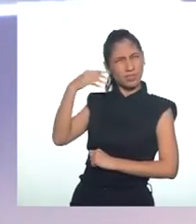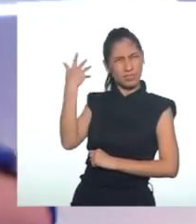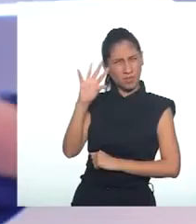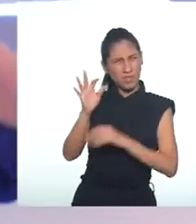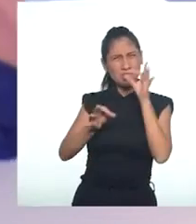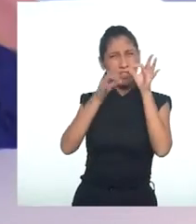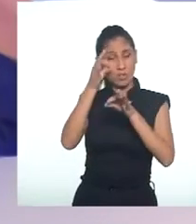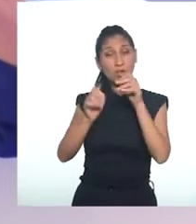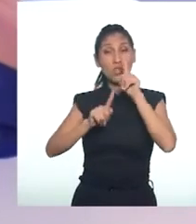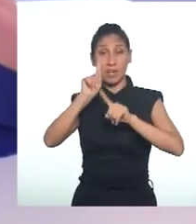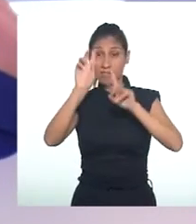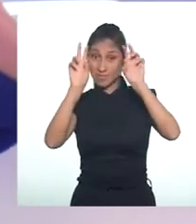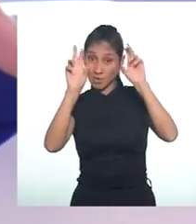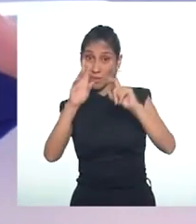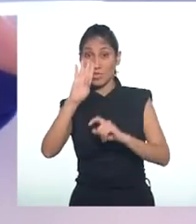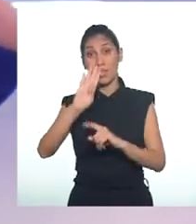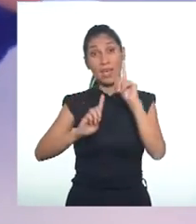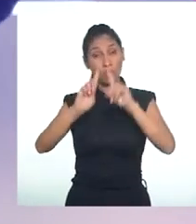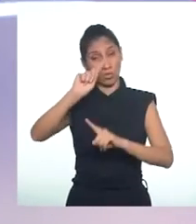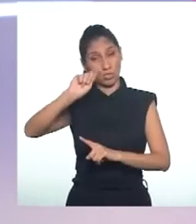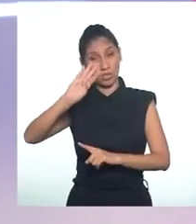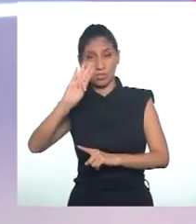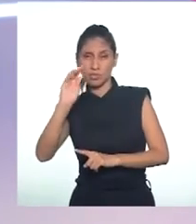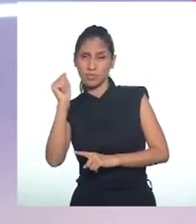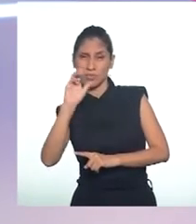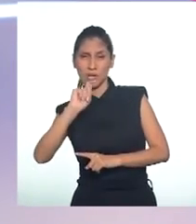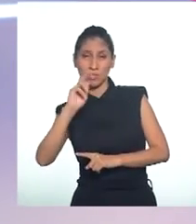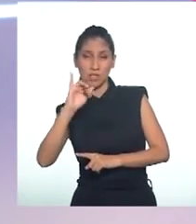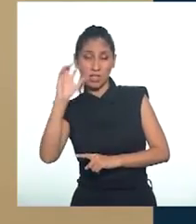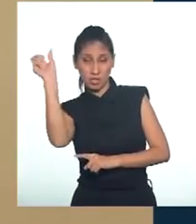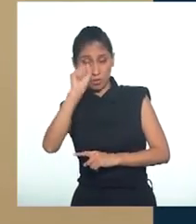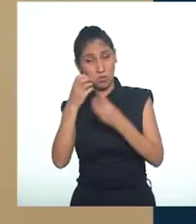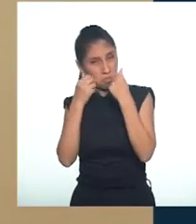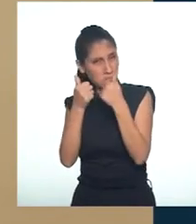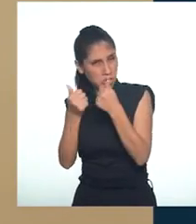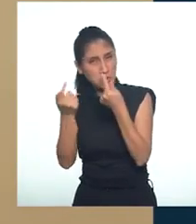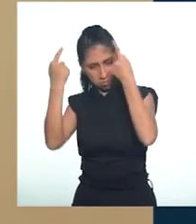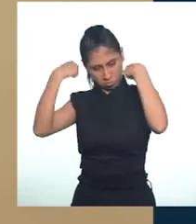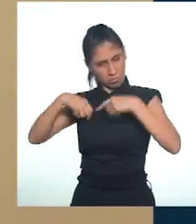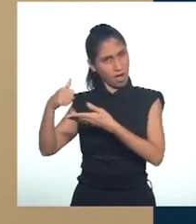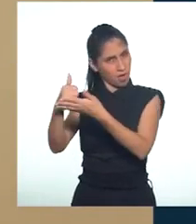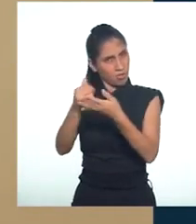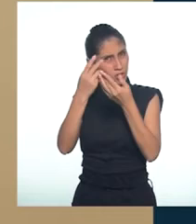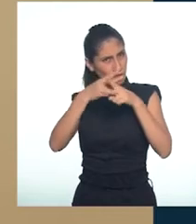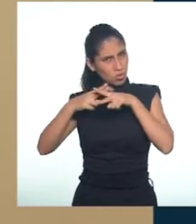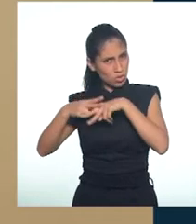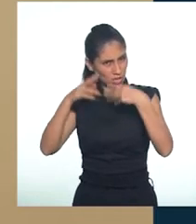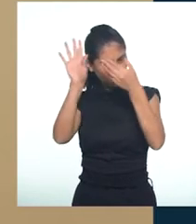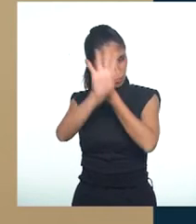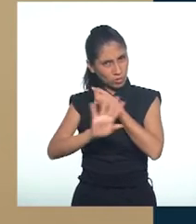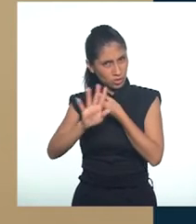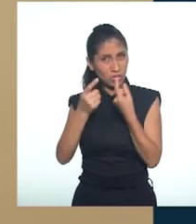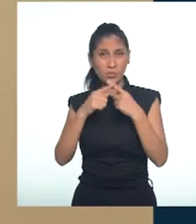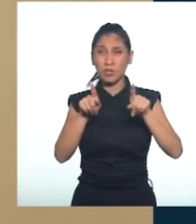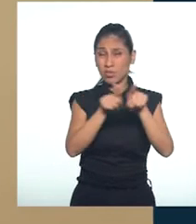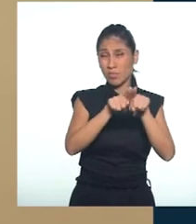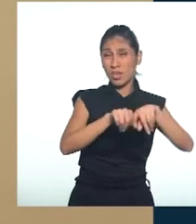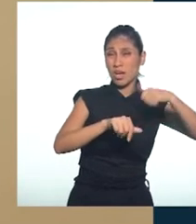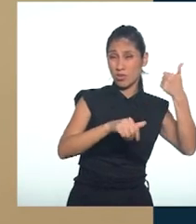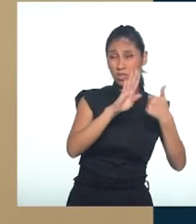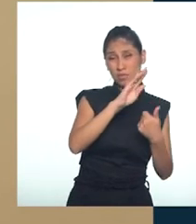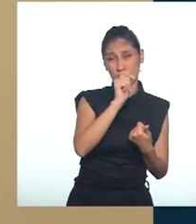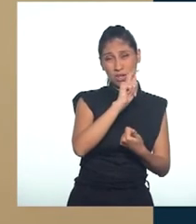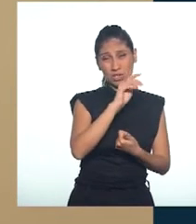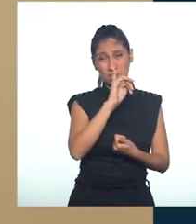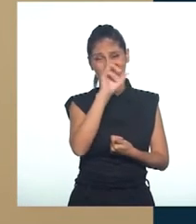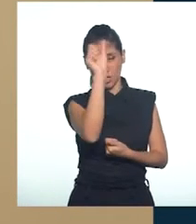Las bacterias buenas y las bacterias malas. Sí, en cambio, el virus no hay forma